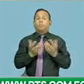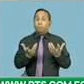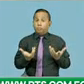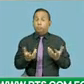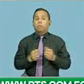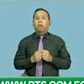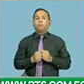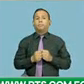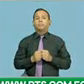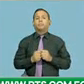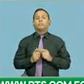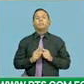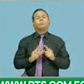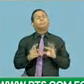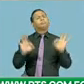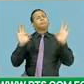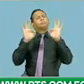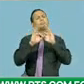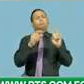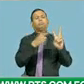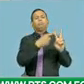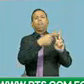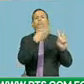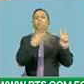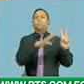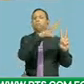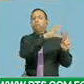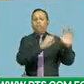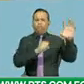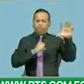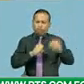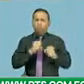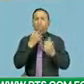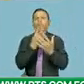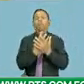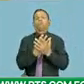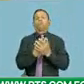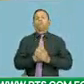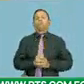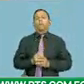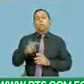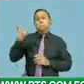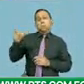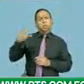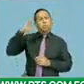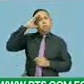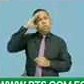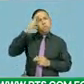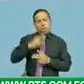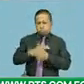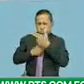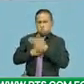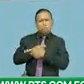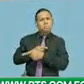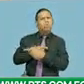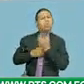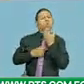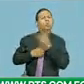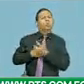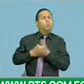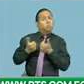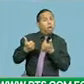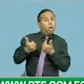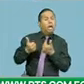pero lo importante es la captura de estos dos individuos. Sobre el agente policial herido, se comunicó que se encuentra fuera de